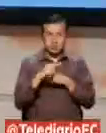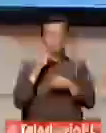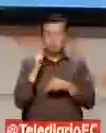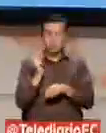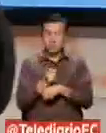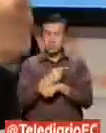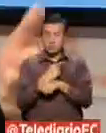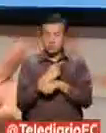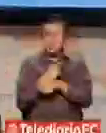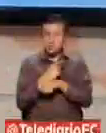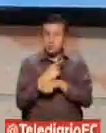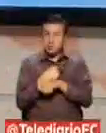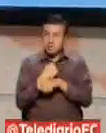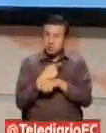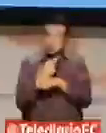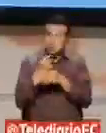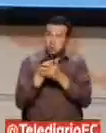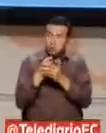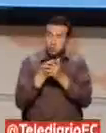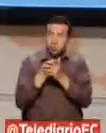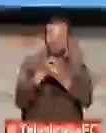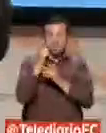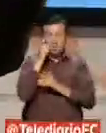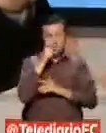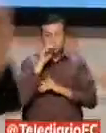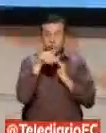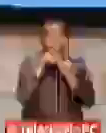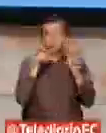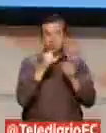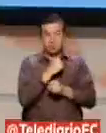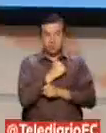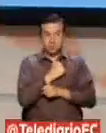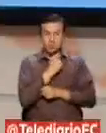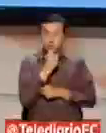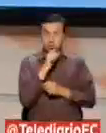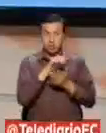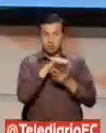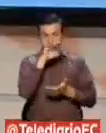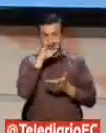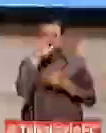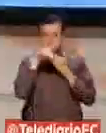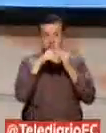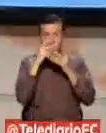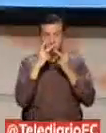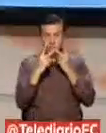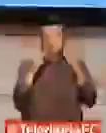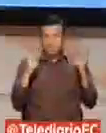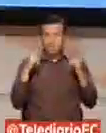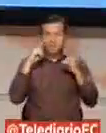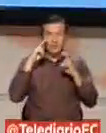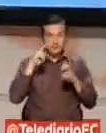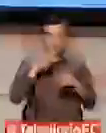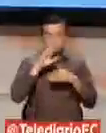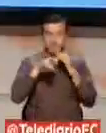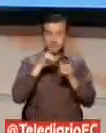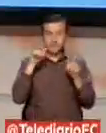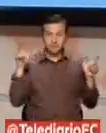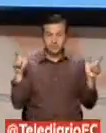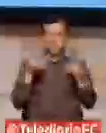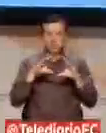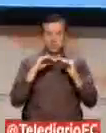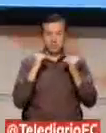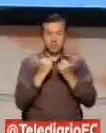Contraloría haciendo autorías patrimoniales a todos quienes estuvieron inmiscuidos en este procesamiento. Hay que investigar a todos los del